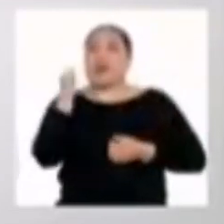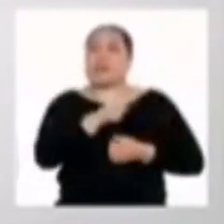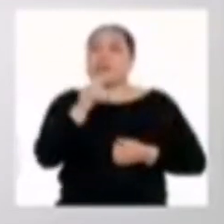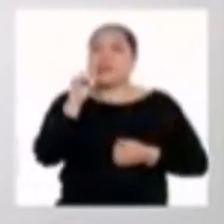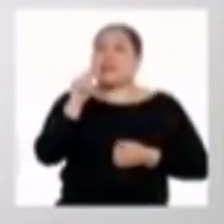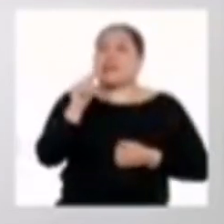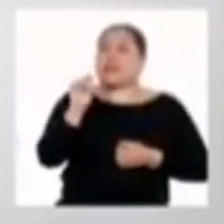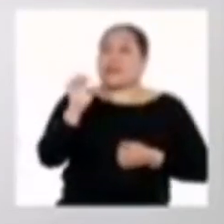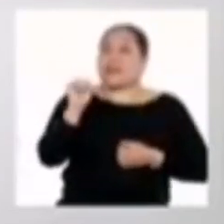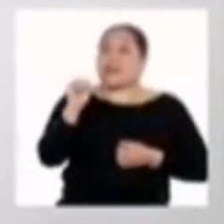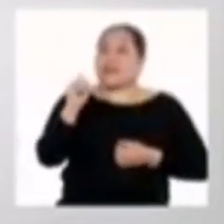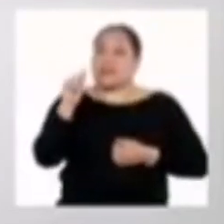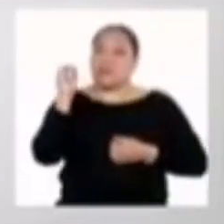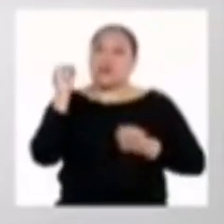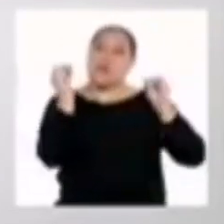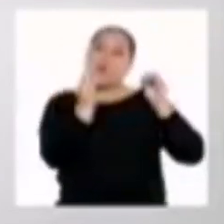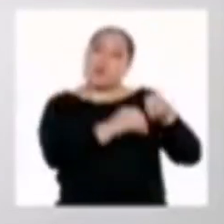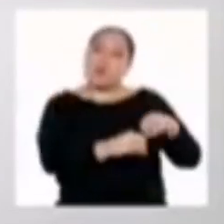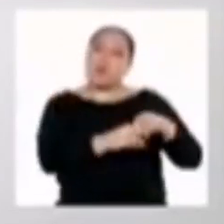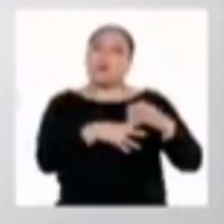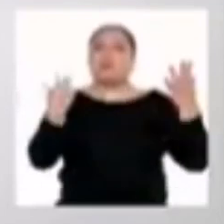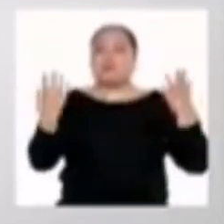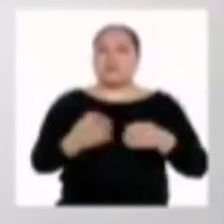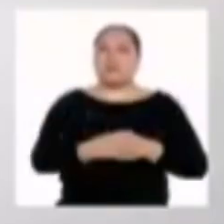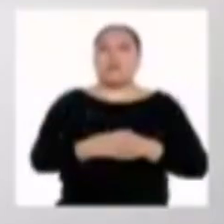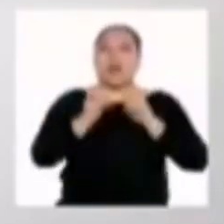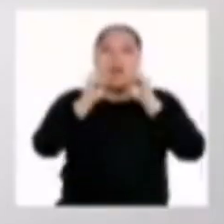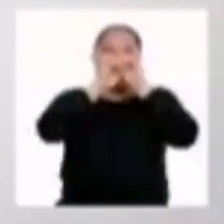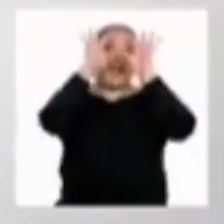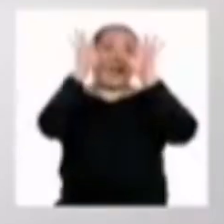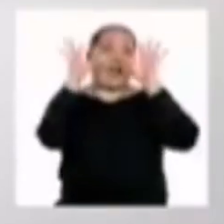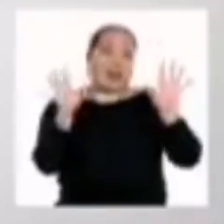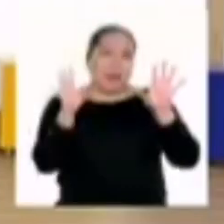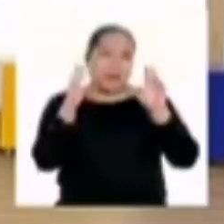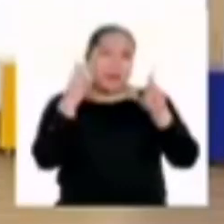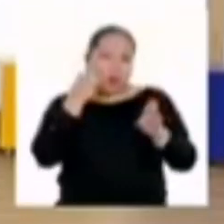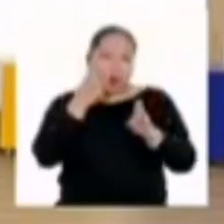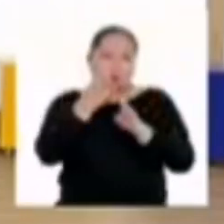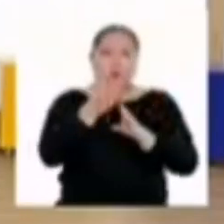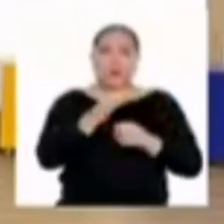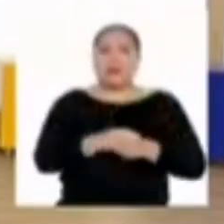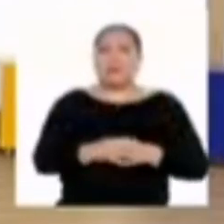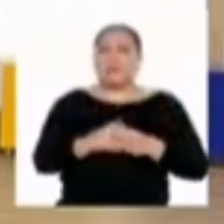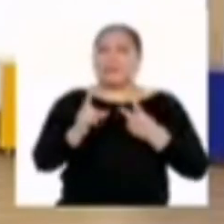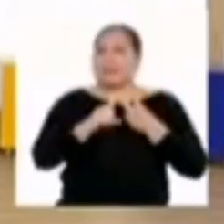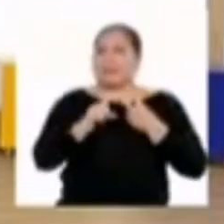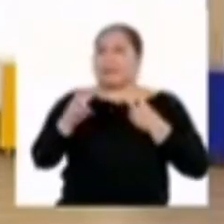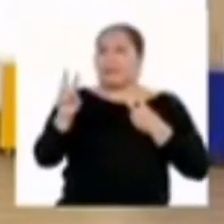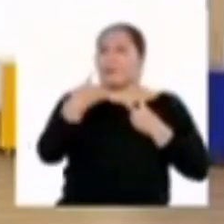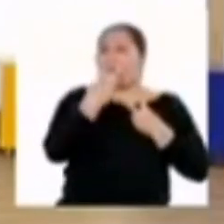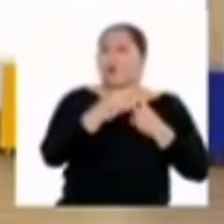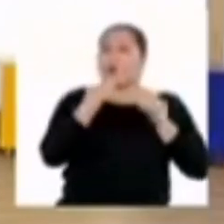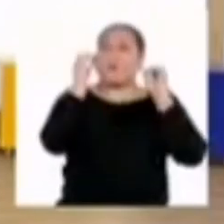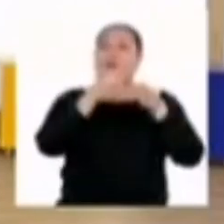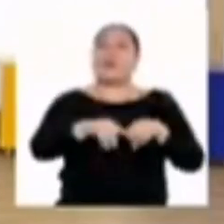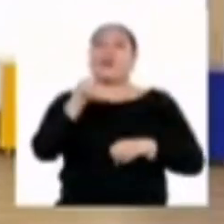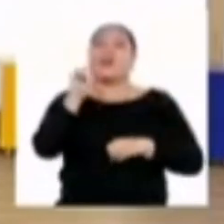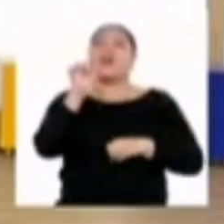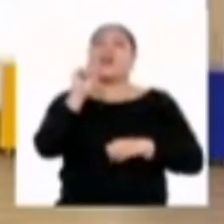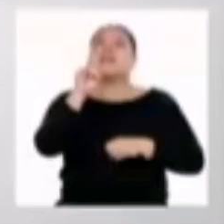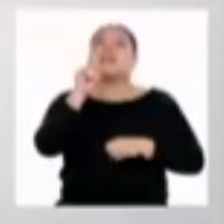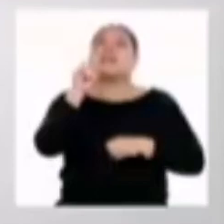Esta tesis debe estar formulada de manera sumamente clara y precisa. Segundo, formular mi